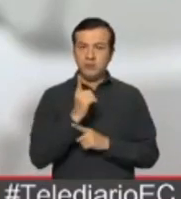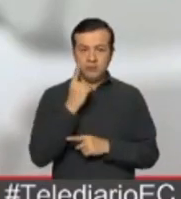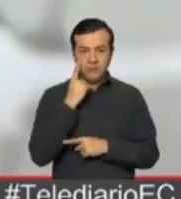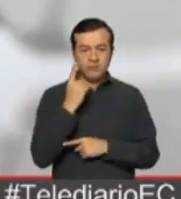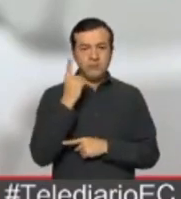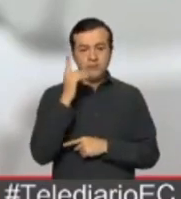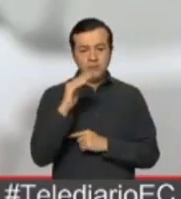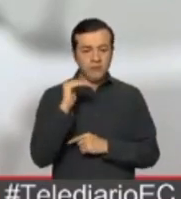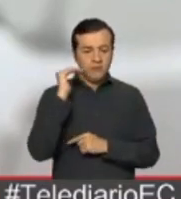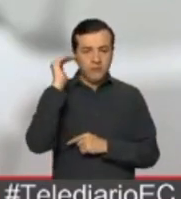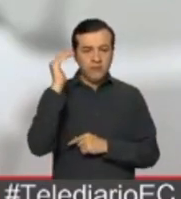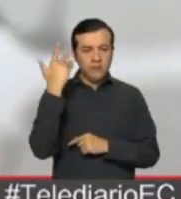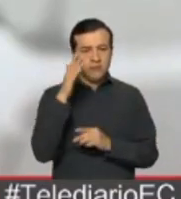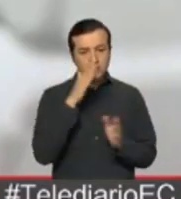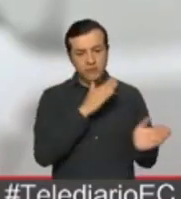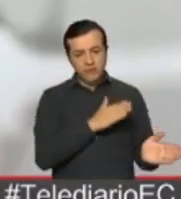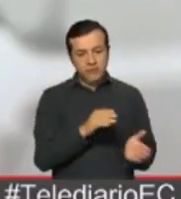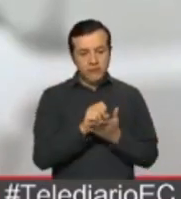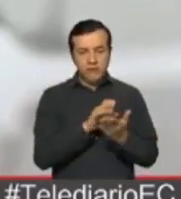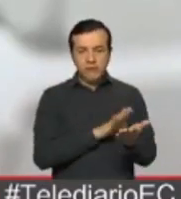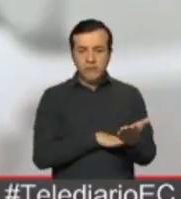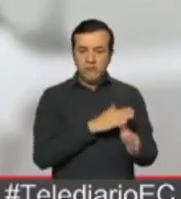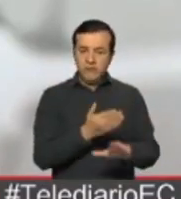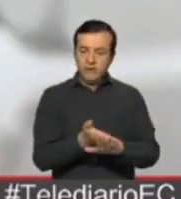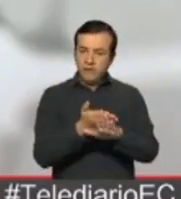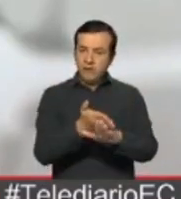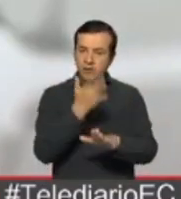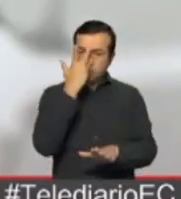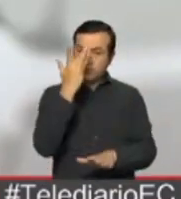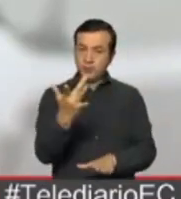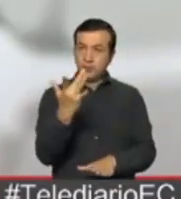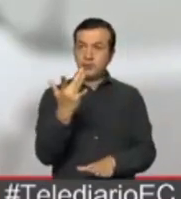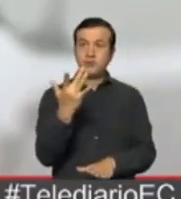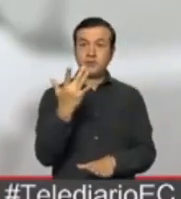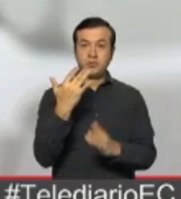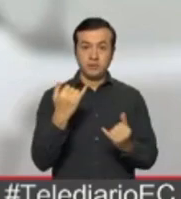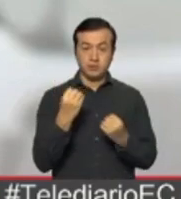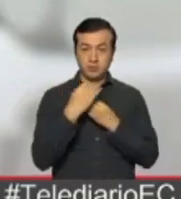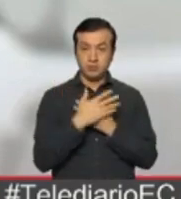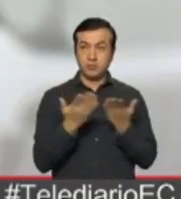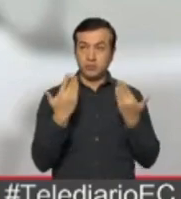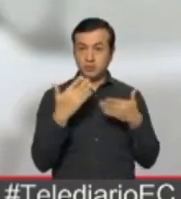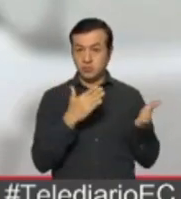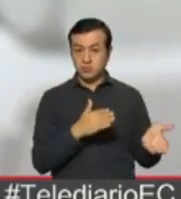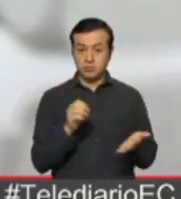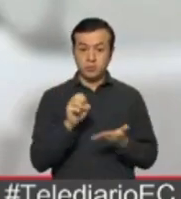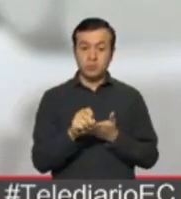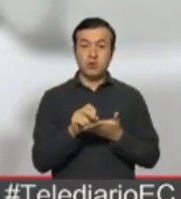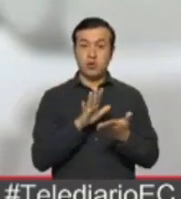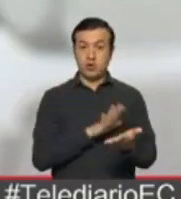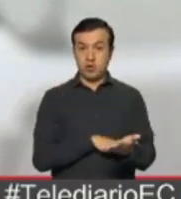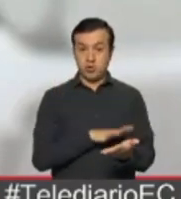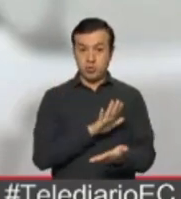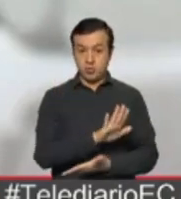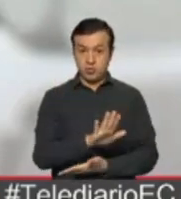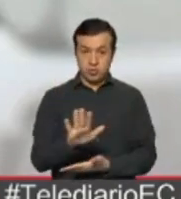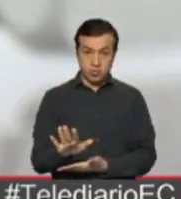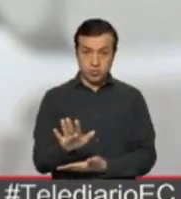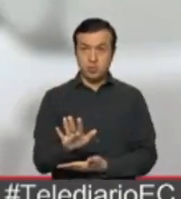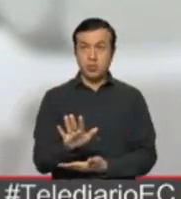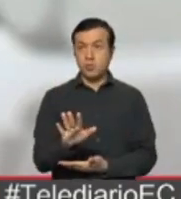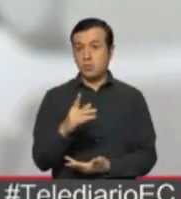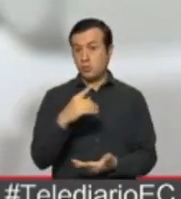estar a ese nivel a un nivel de antes de anteproyecto porque adicionalmente en este caso de este proyecto en este caso es un